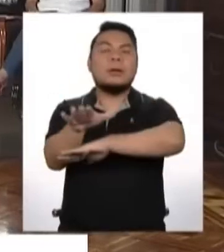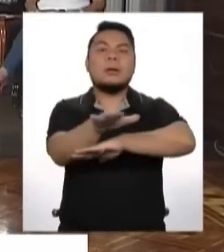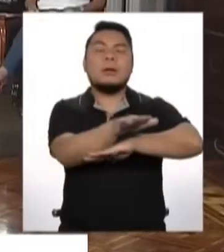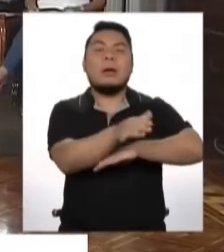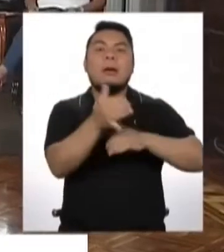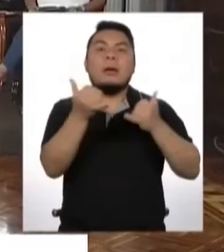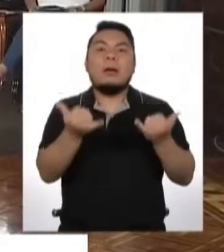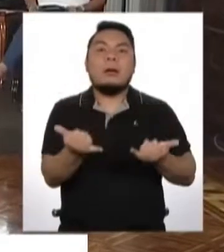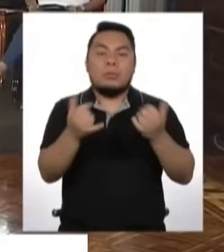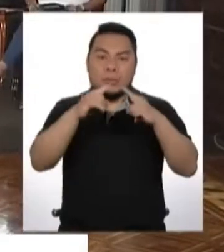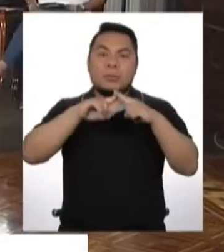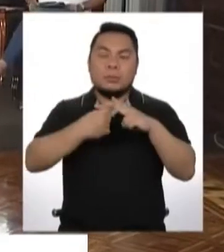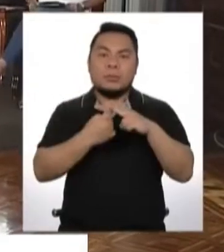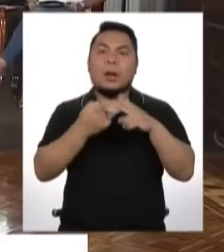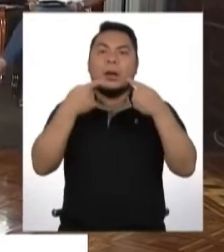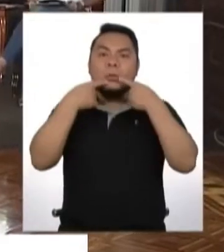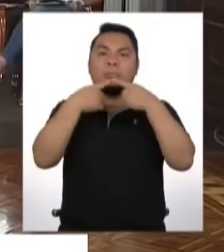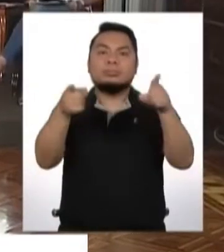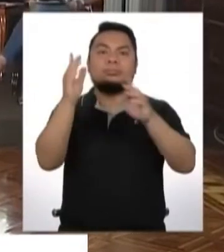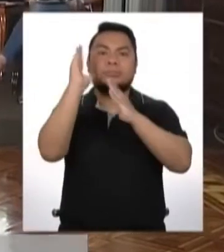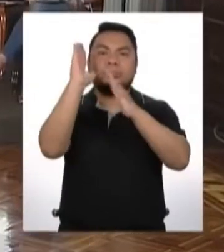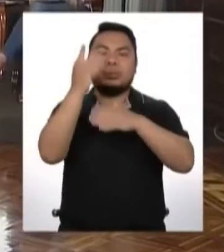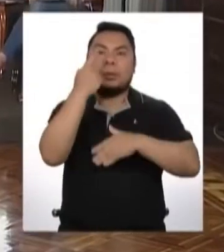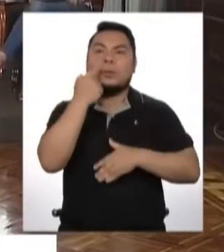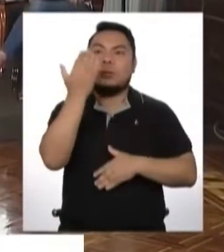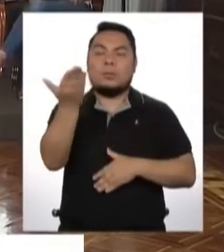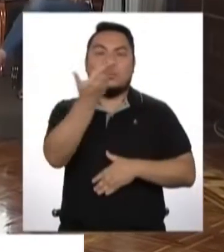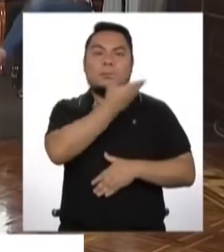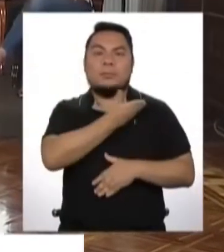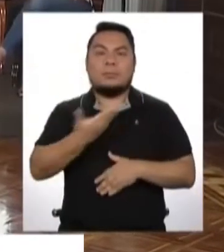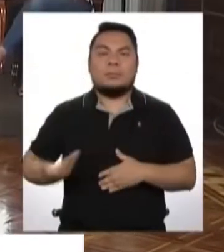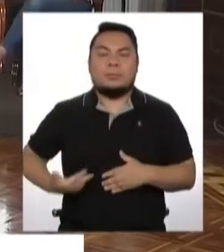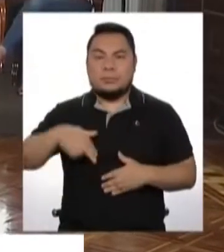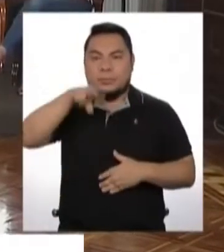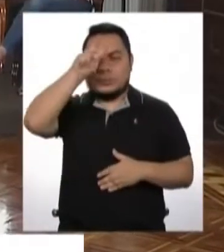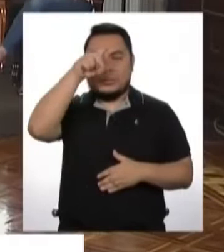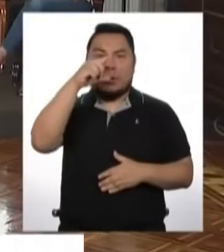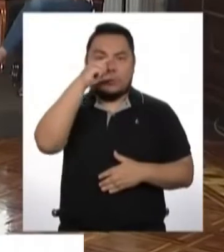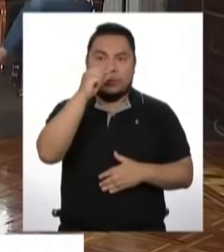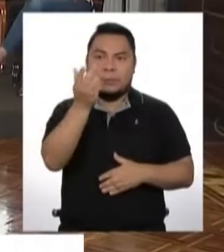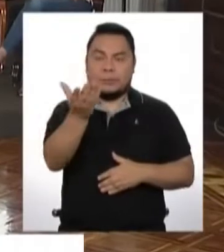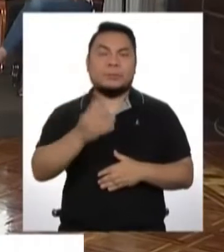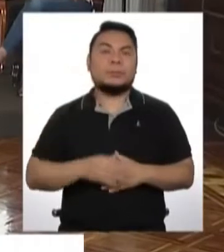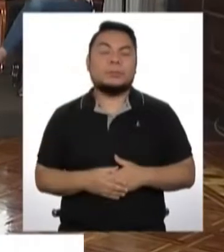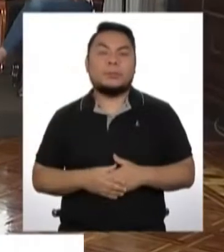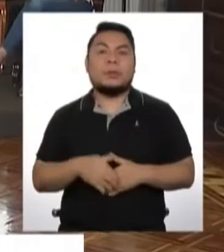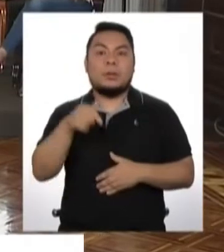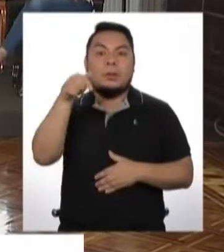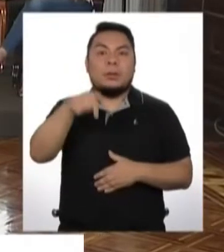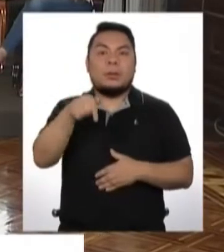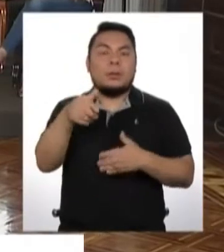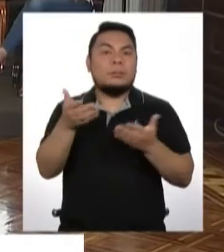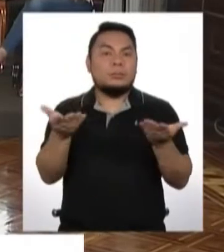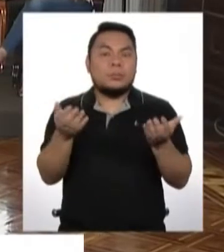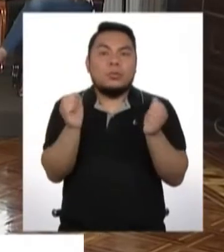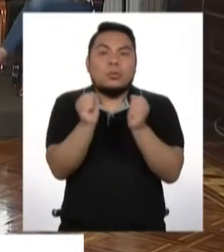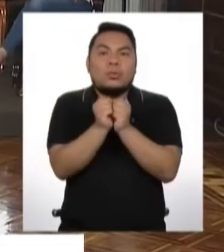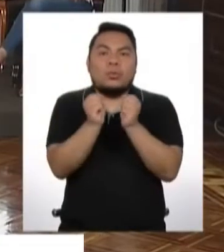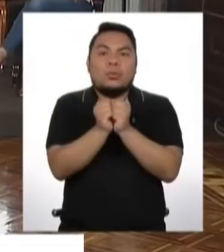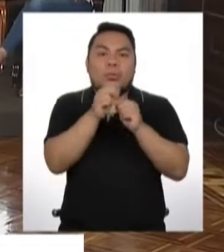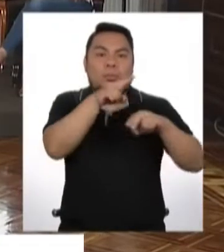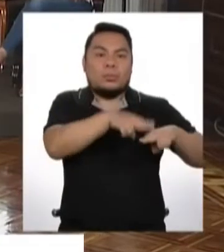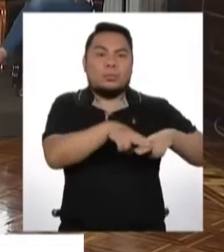A continuación, se da inicio a la conferencia de prensa del señor presidente de la República, Martín Vizcarra. En esta oportunidad, acompañan al